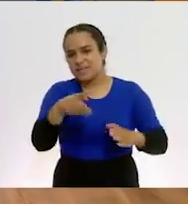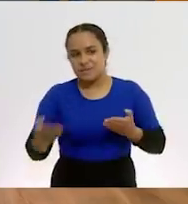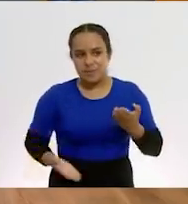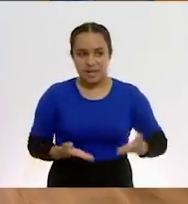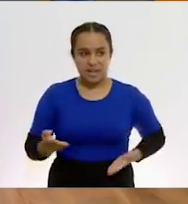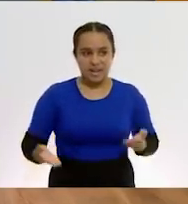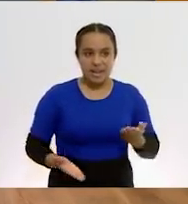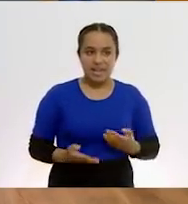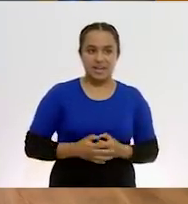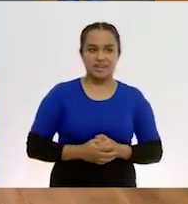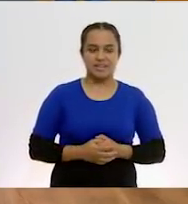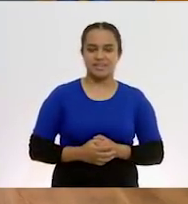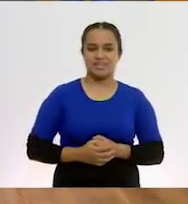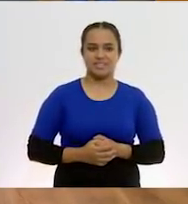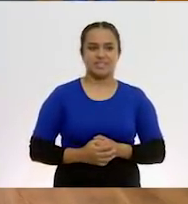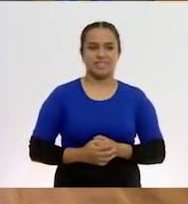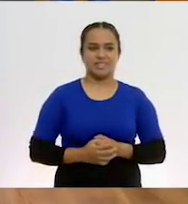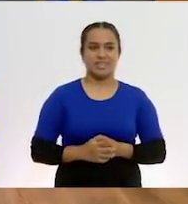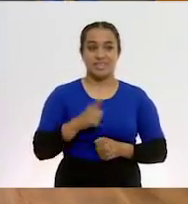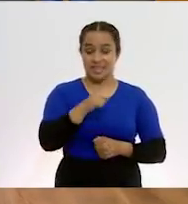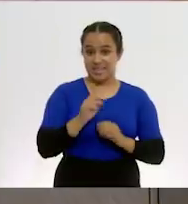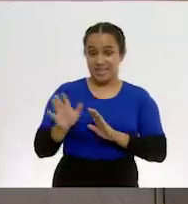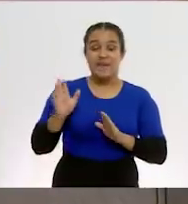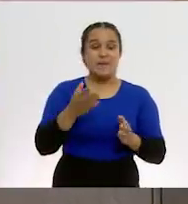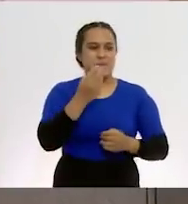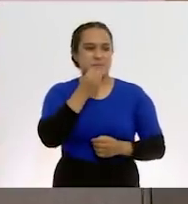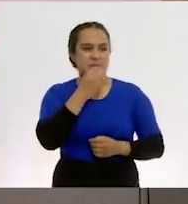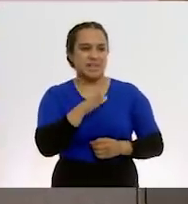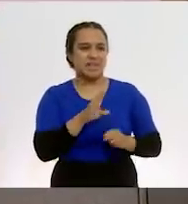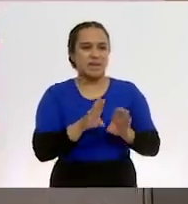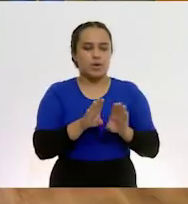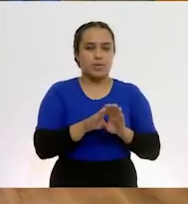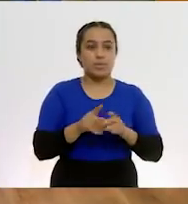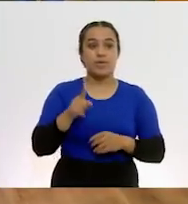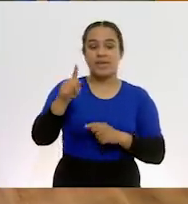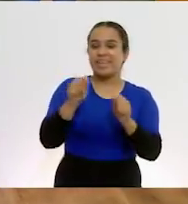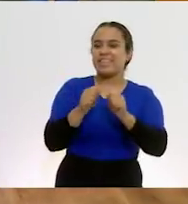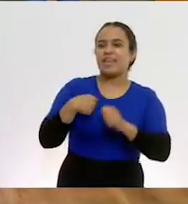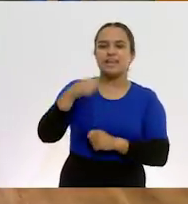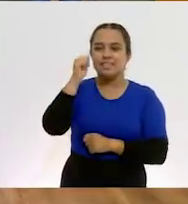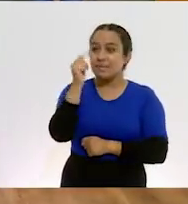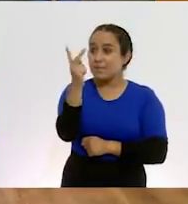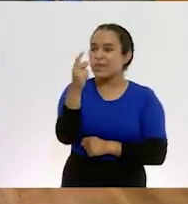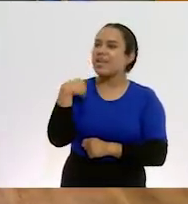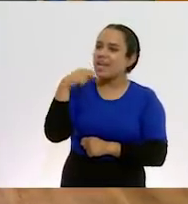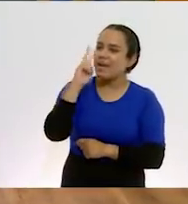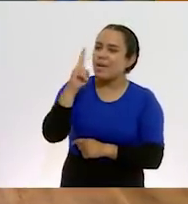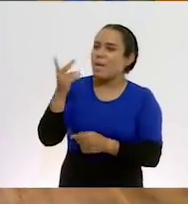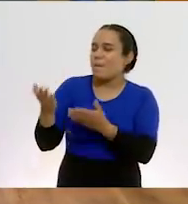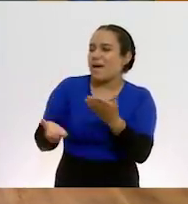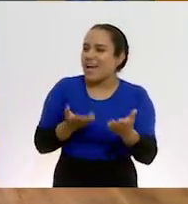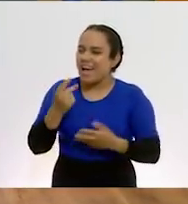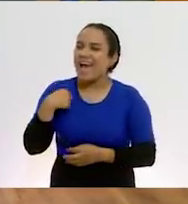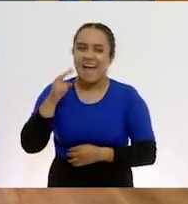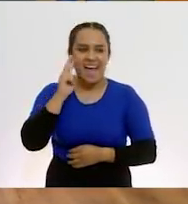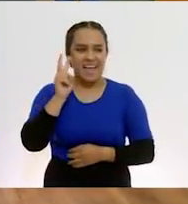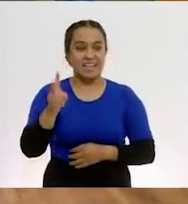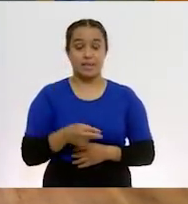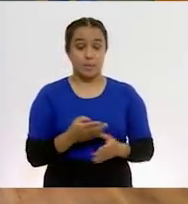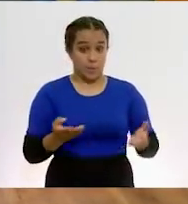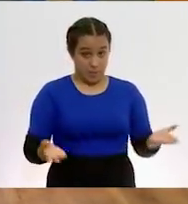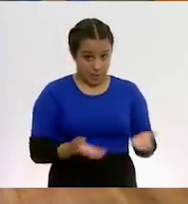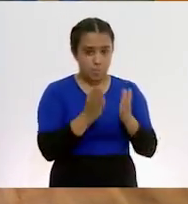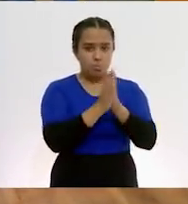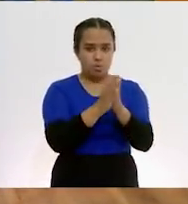Bailar. Oye, ese pasito está muy genial. ¿Cómo es? Es que así bailan mis tías en las bodas. Y bailando